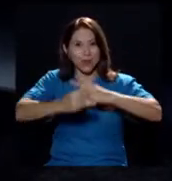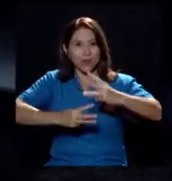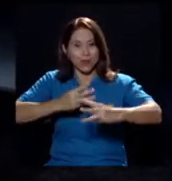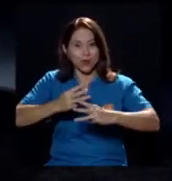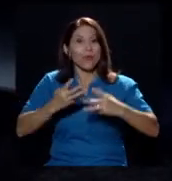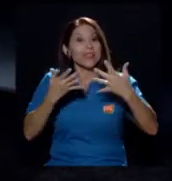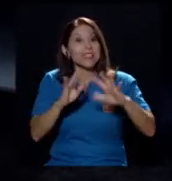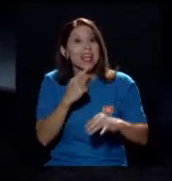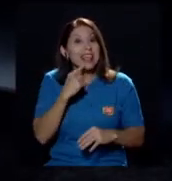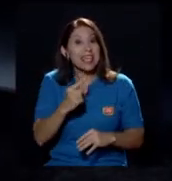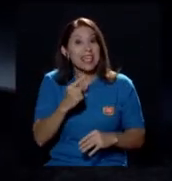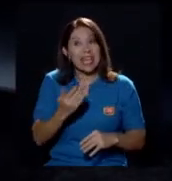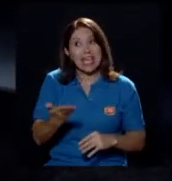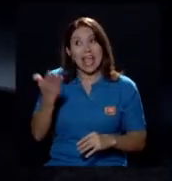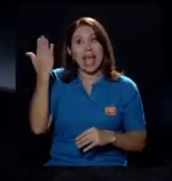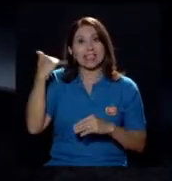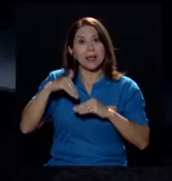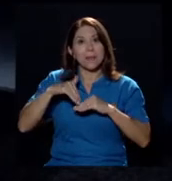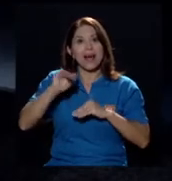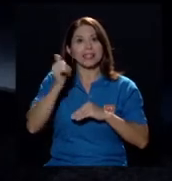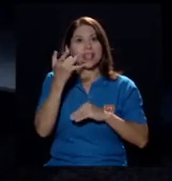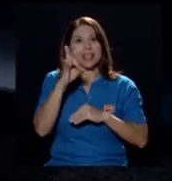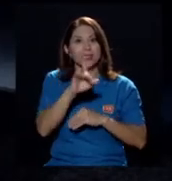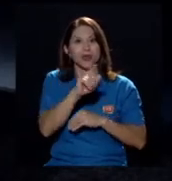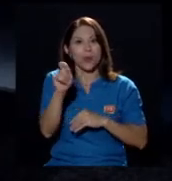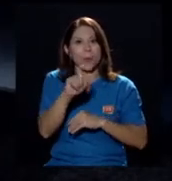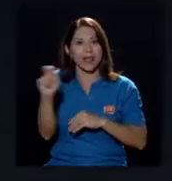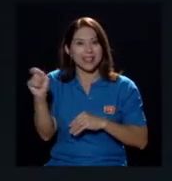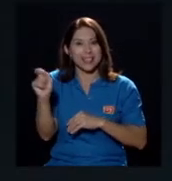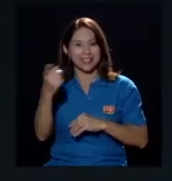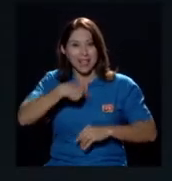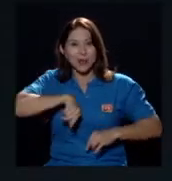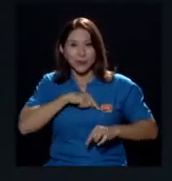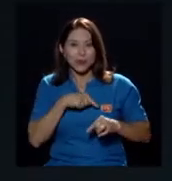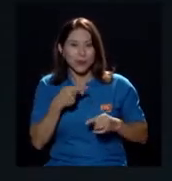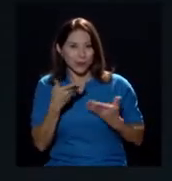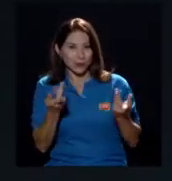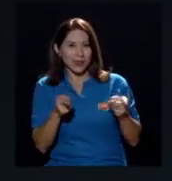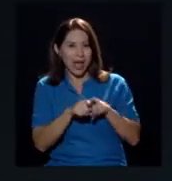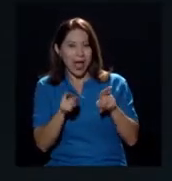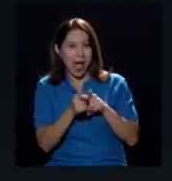más de 18 meses estábamos aquí